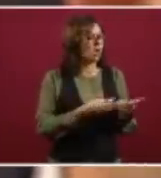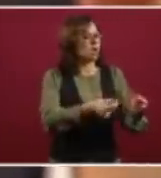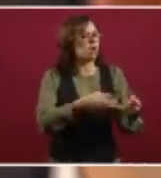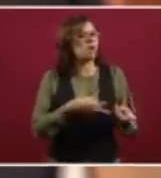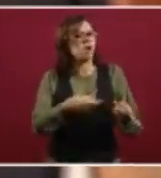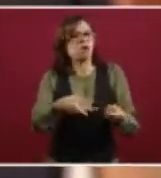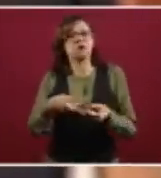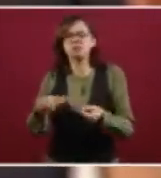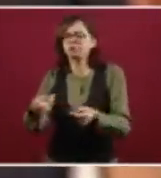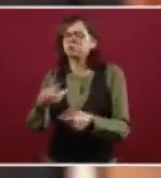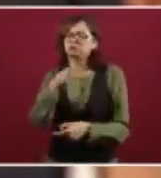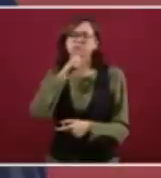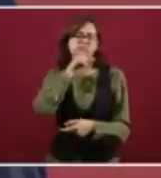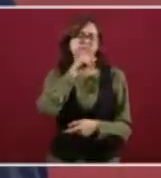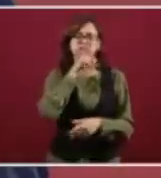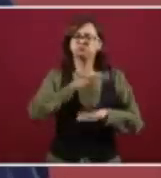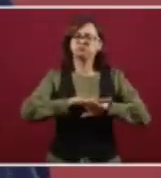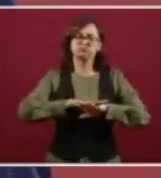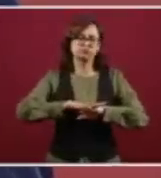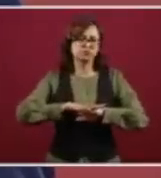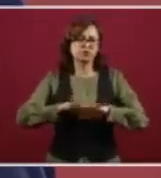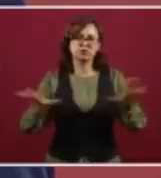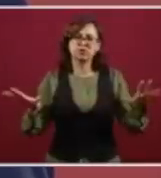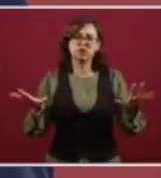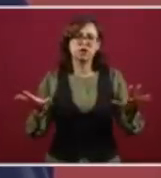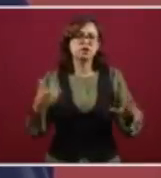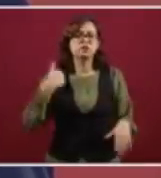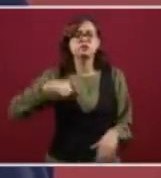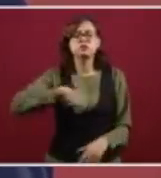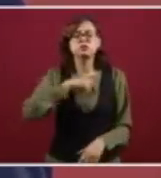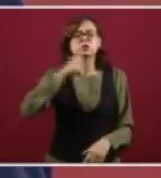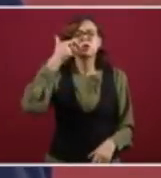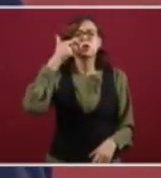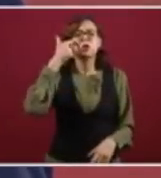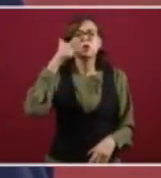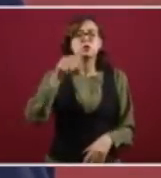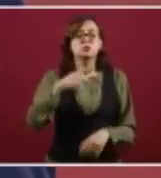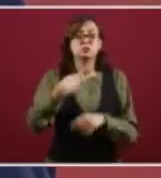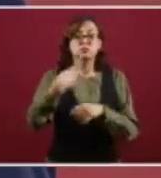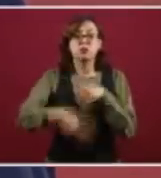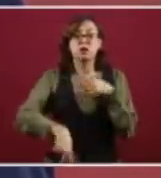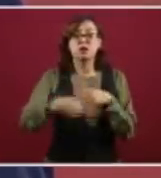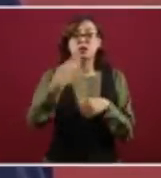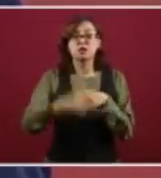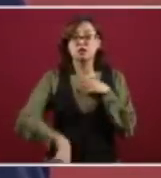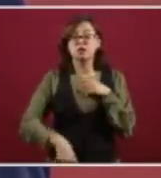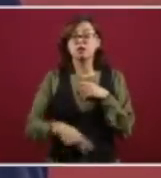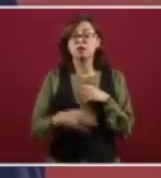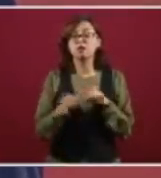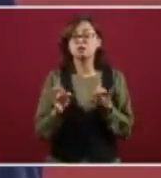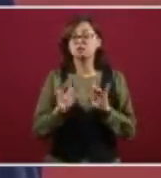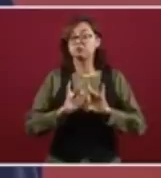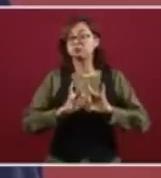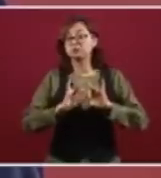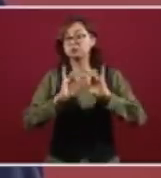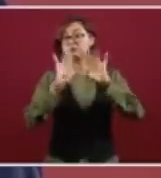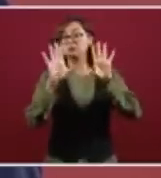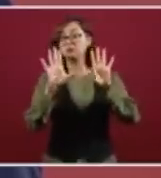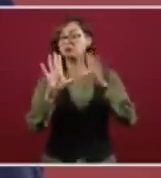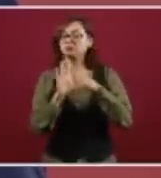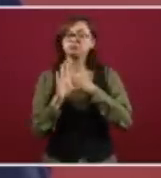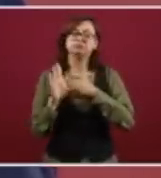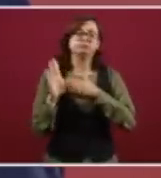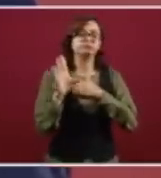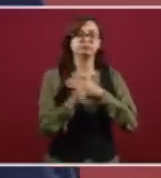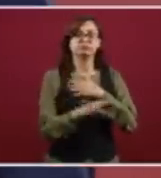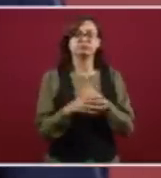porque no queremos ningún riesgo, y sí lo